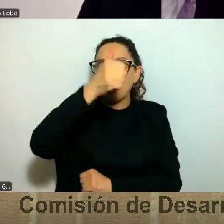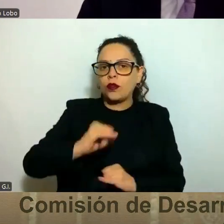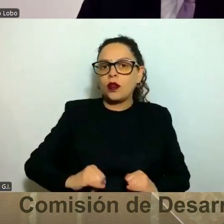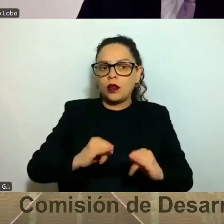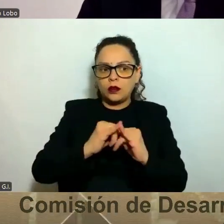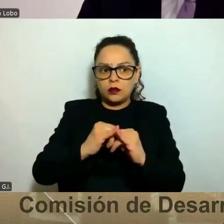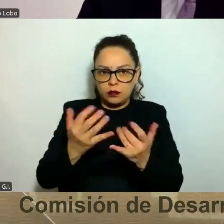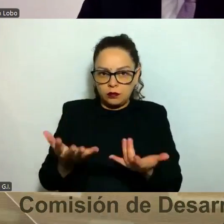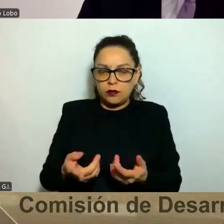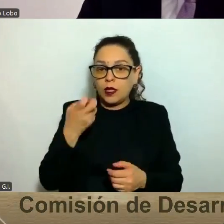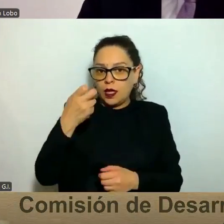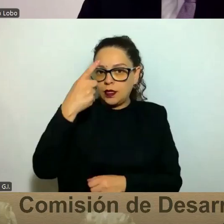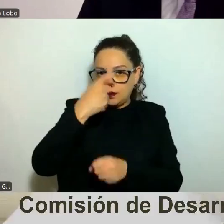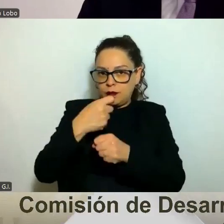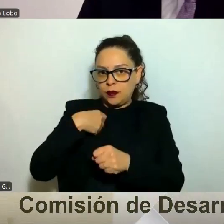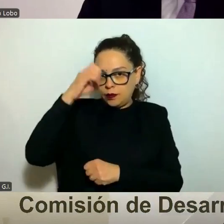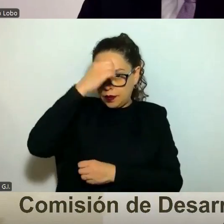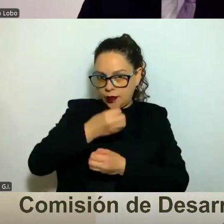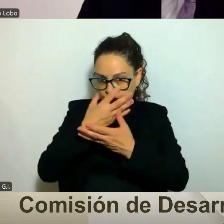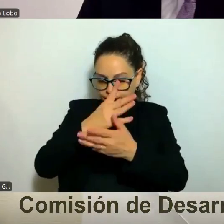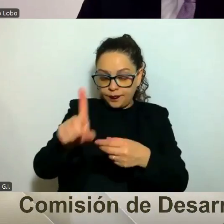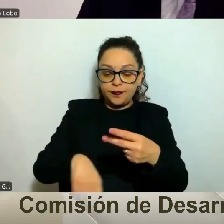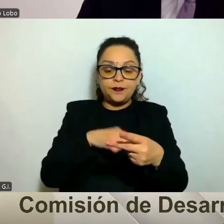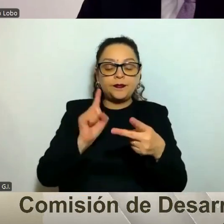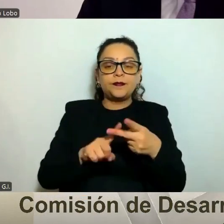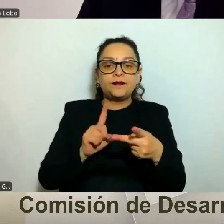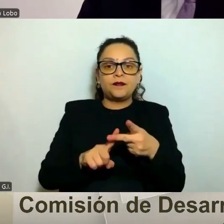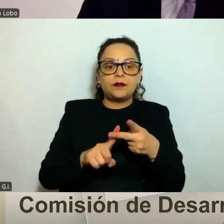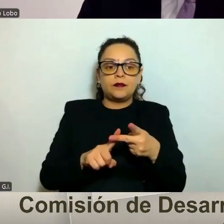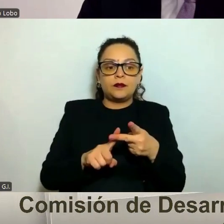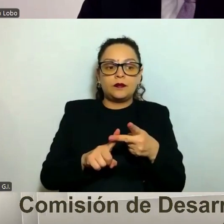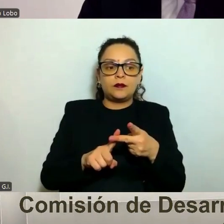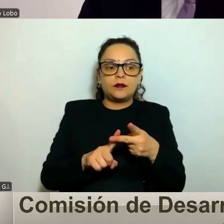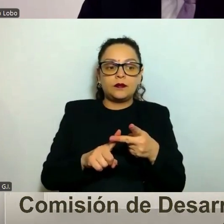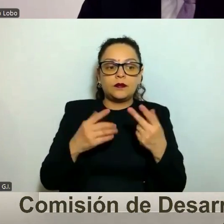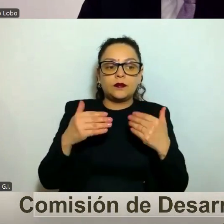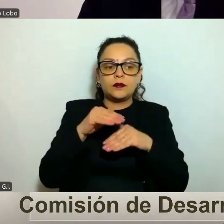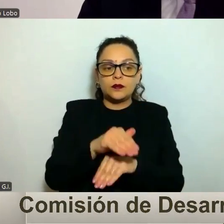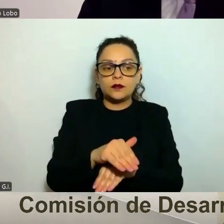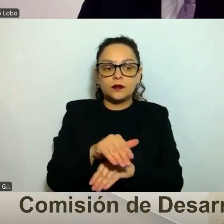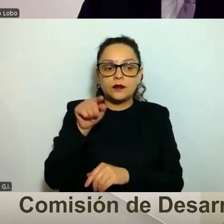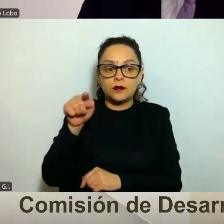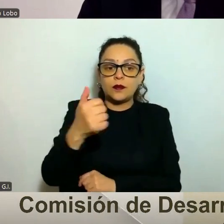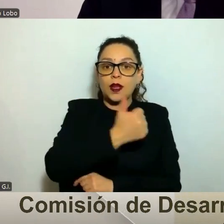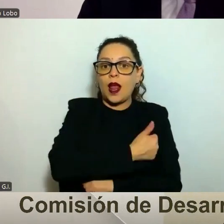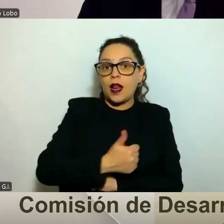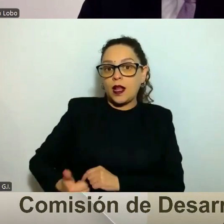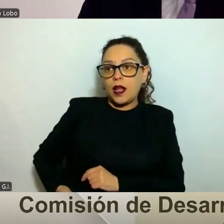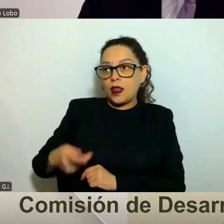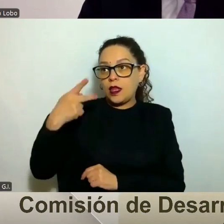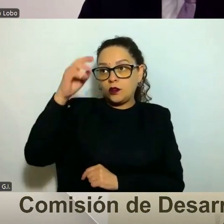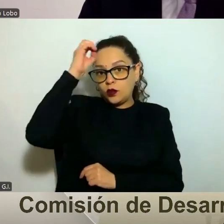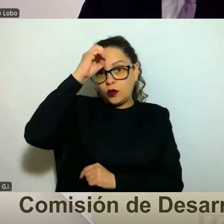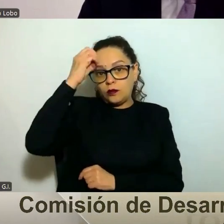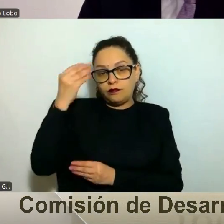hacer. Y la segunda tiene que ver con la opinión emitida con la propia alcaldía. Y la alcaldía